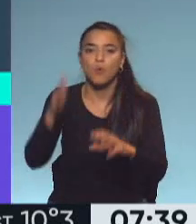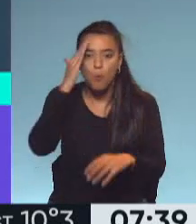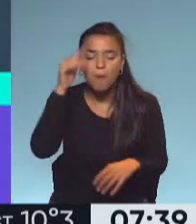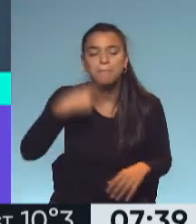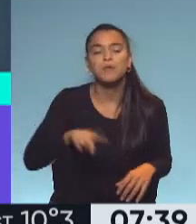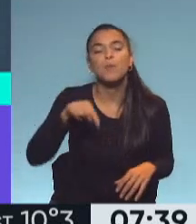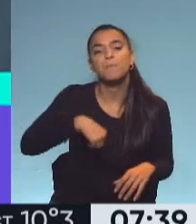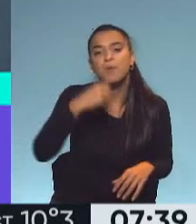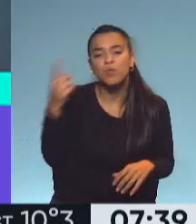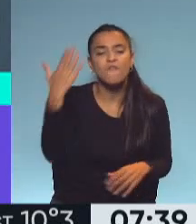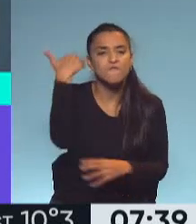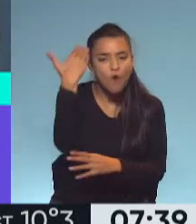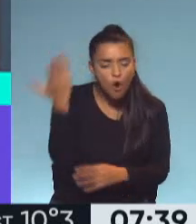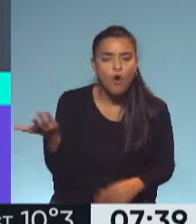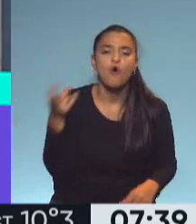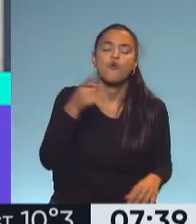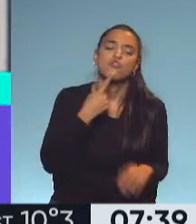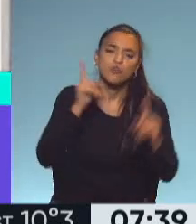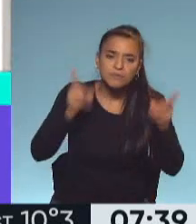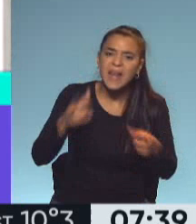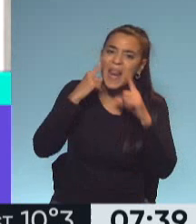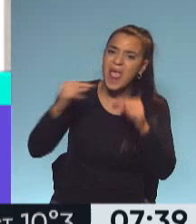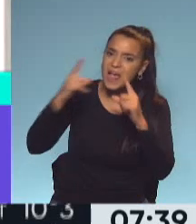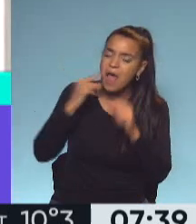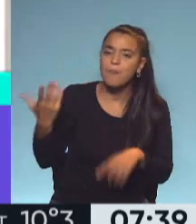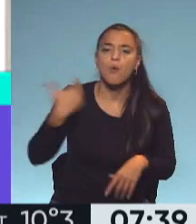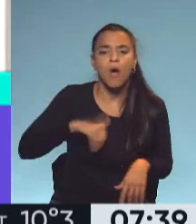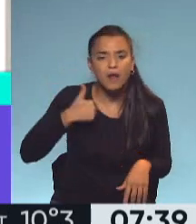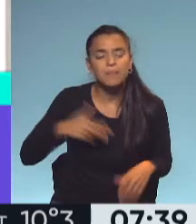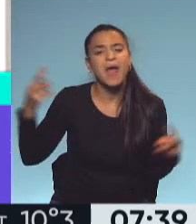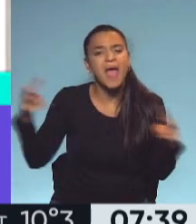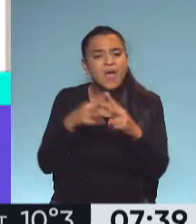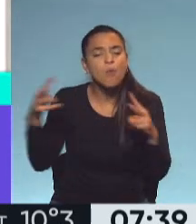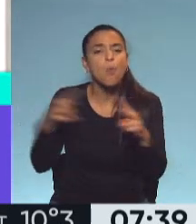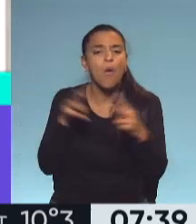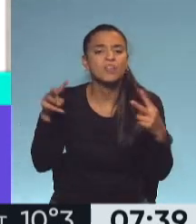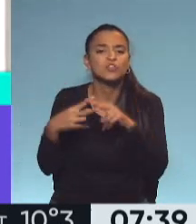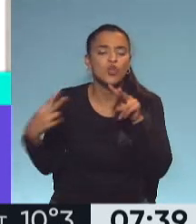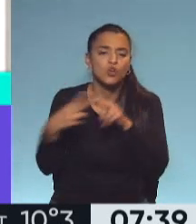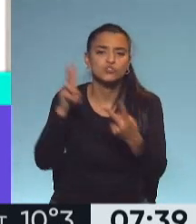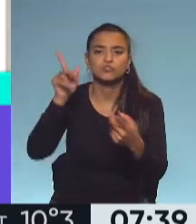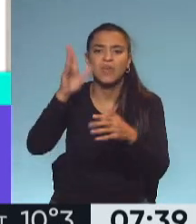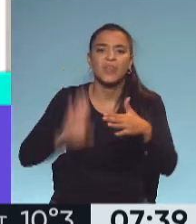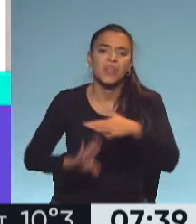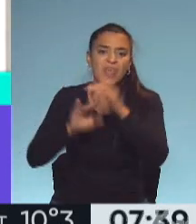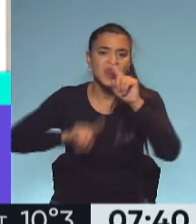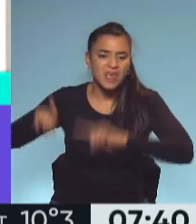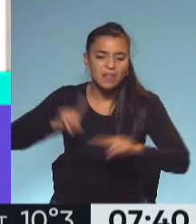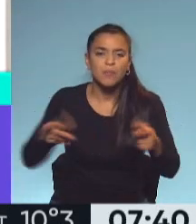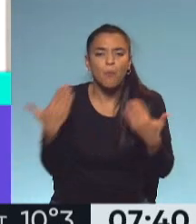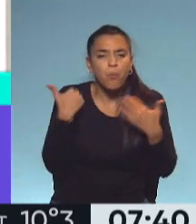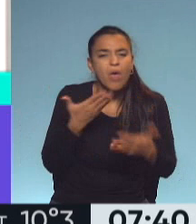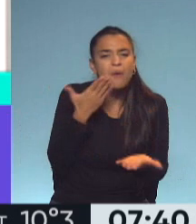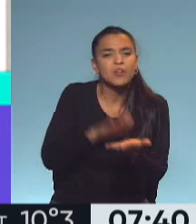consultarle, en el marco de este foro y de este reclamo de la Argentina ante el encuentro con dirigentes internacionales, ¿se podrá hablar de plazos de pago